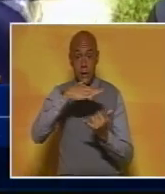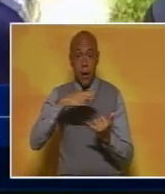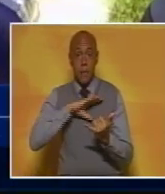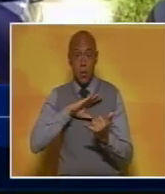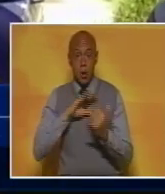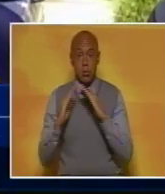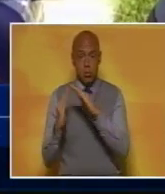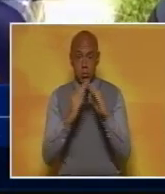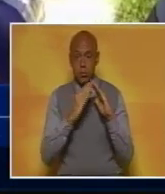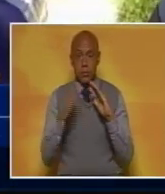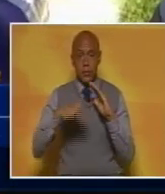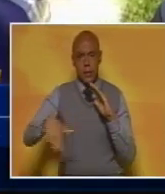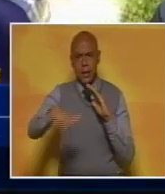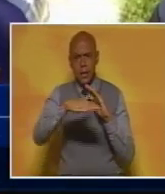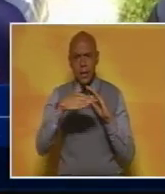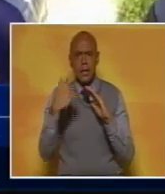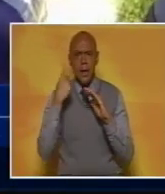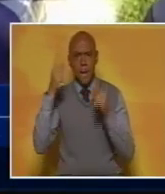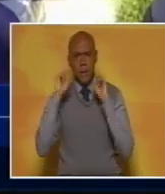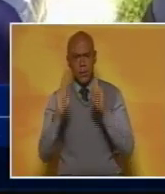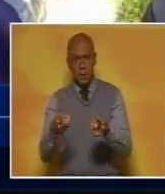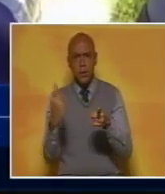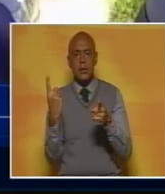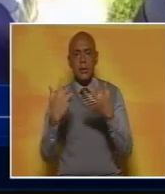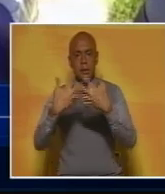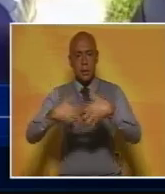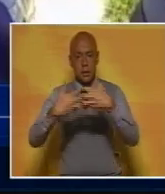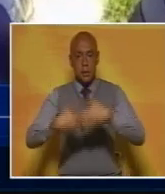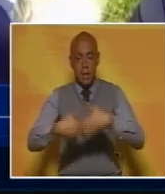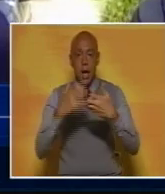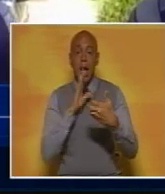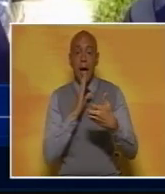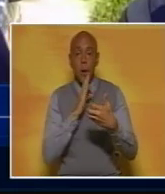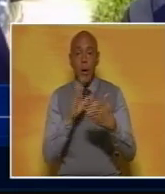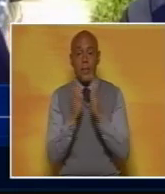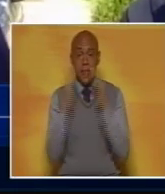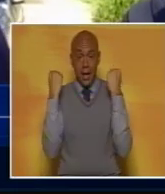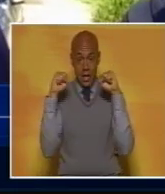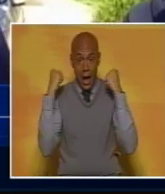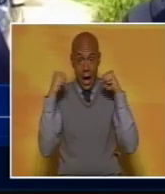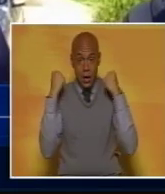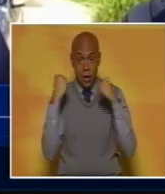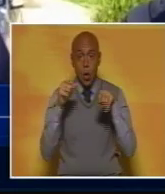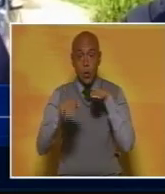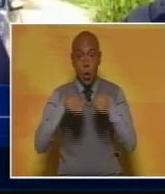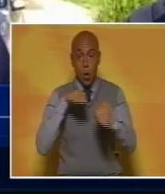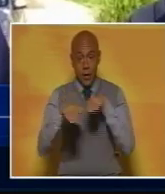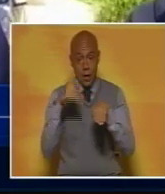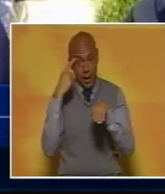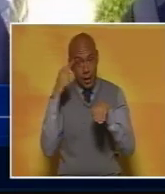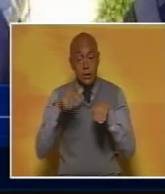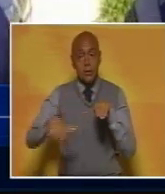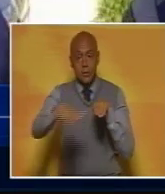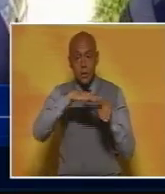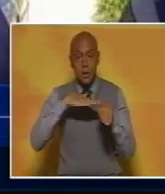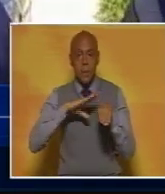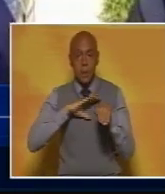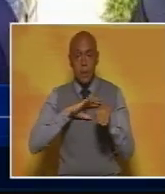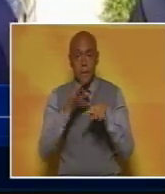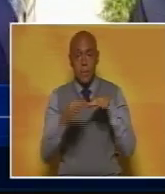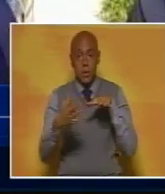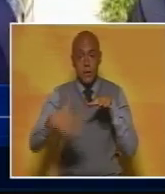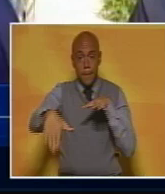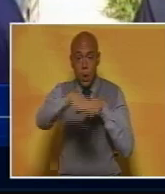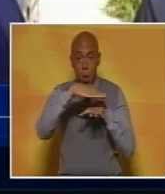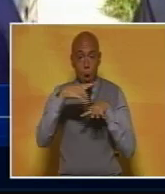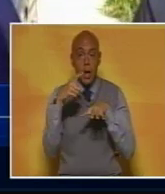Colonia, en la vía que conduce a la planta Elías Nazar Arroyo de San Carlos, principal responsable del suministro de agua en el municipio Ezequiel Zamora